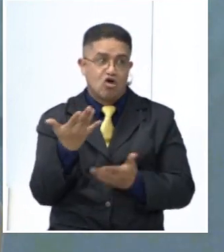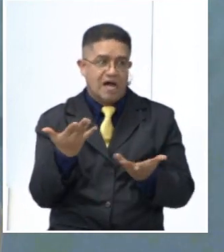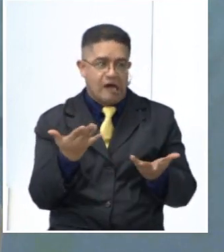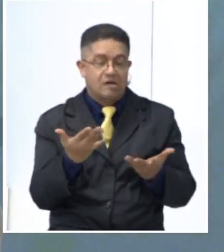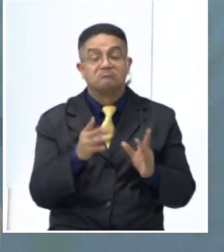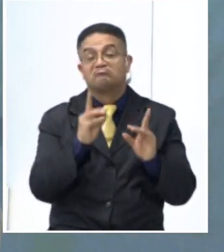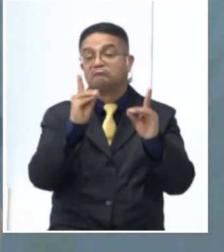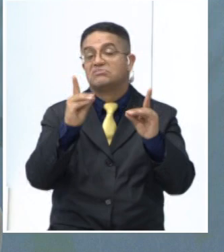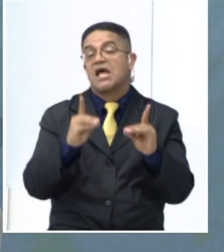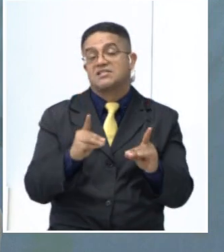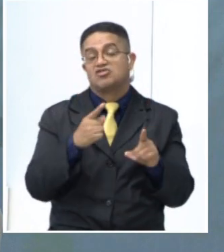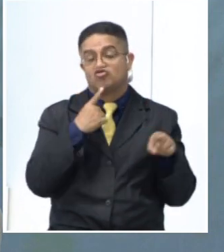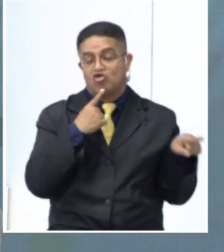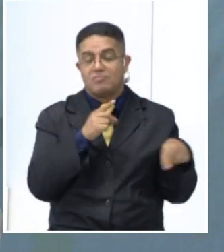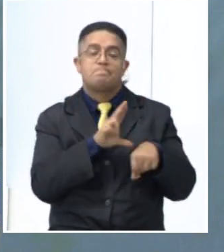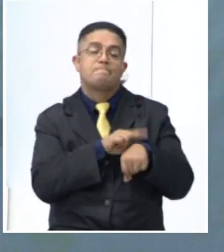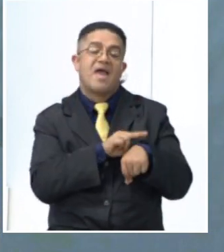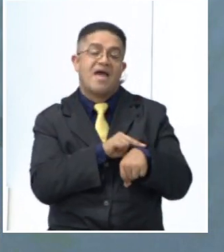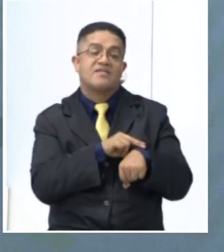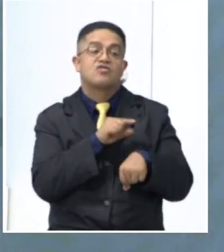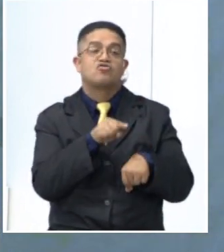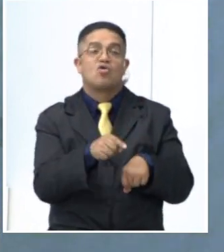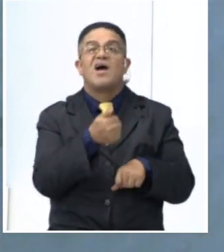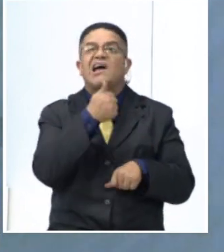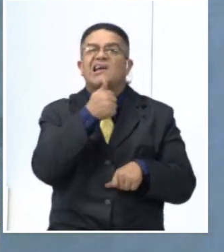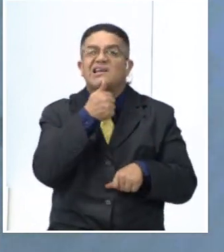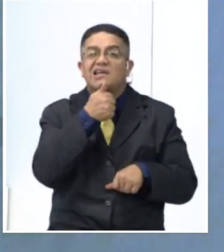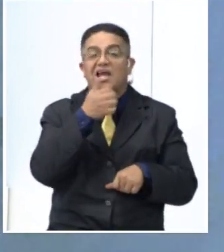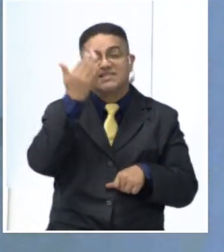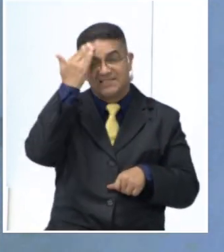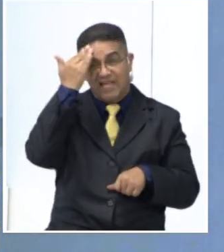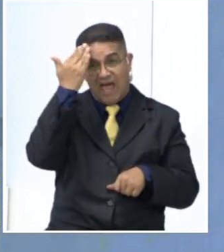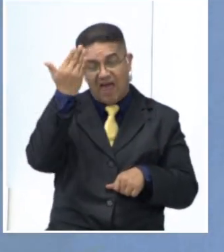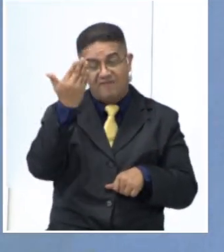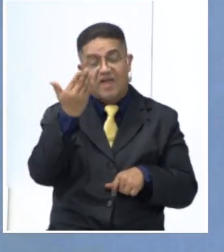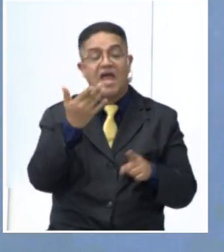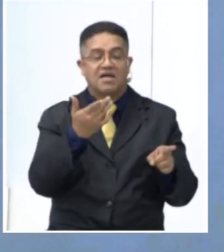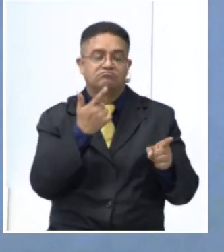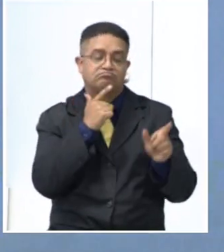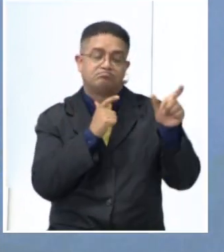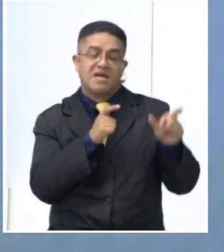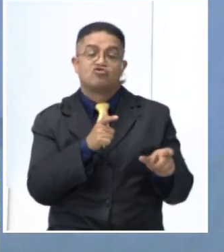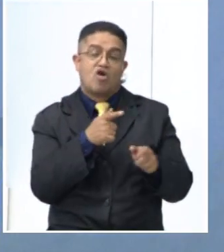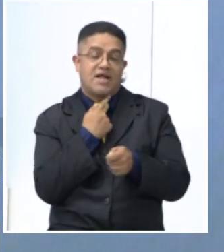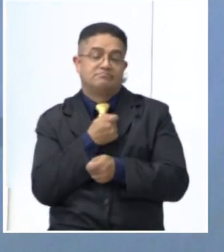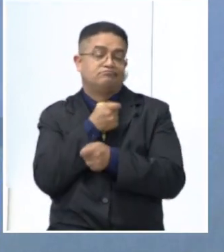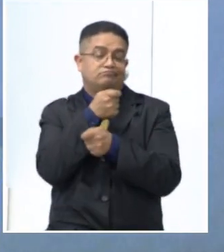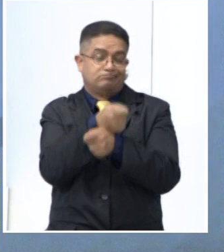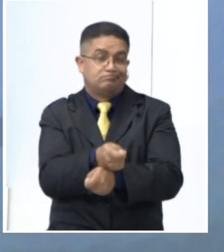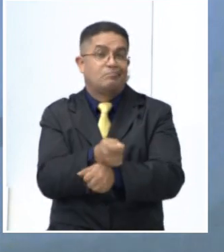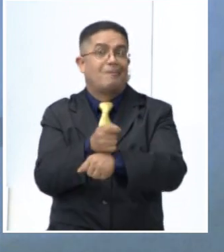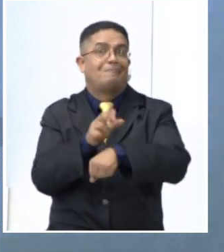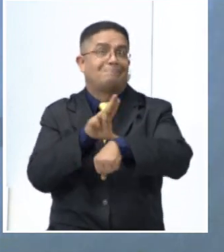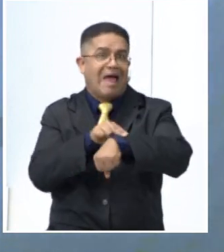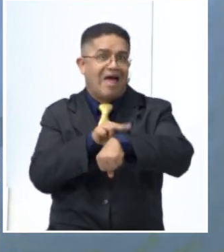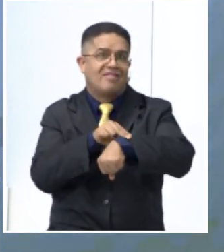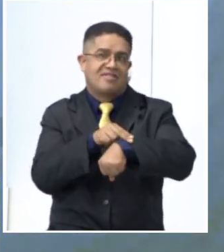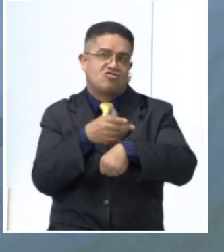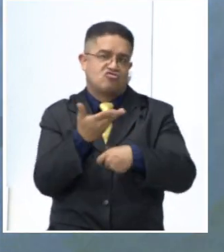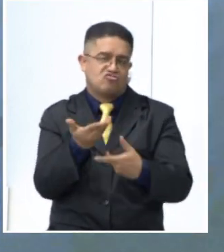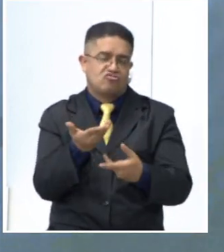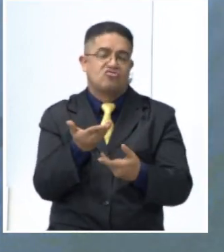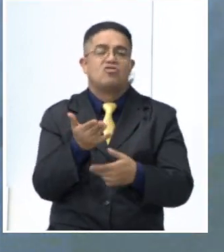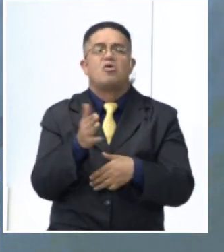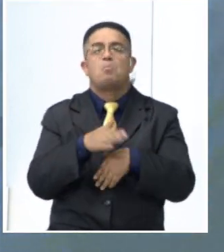facultativo es el que está facultado para, y el que está facultado para es una persona que ha estudiado medicina y ha hecho una especialización. Y eso tiene muchos por